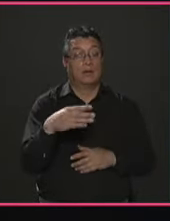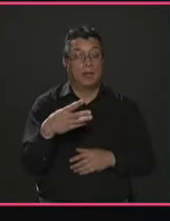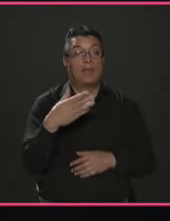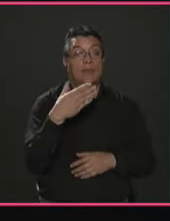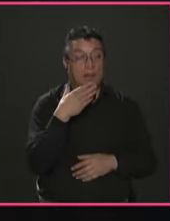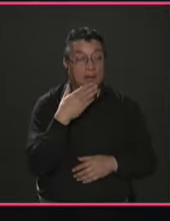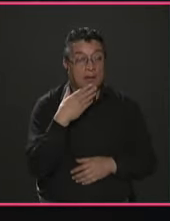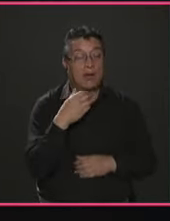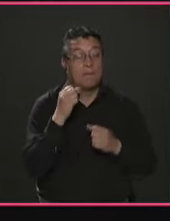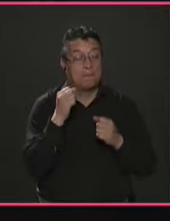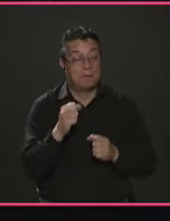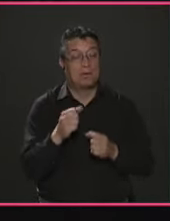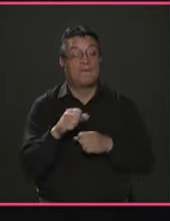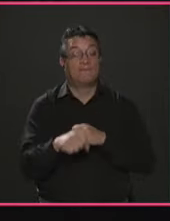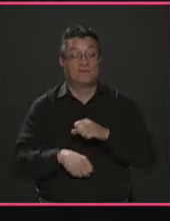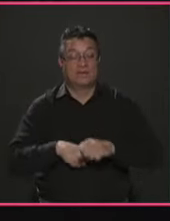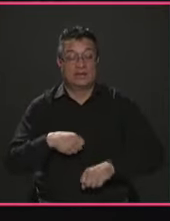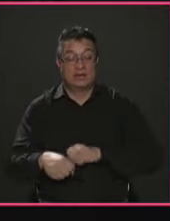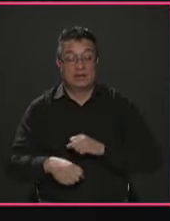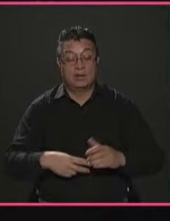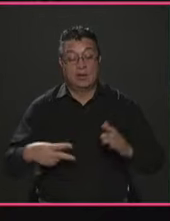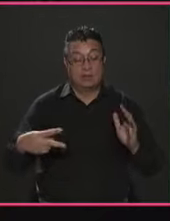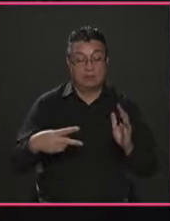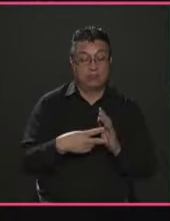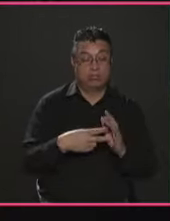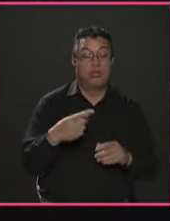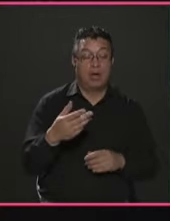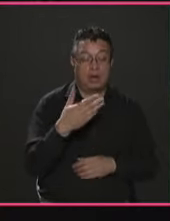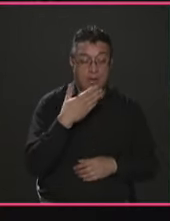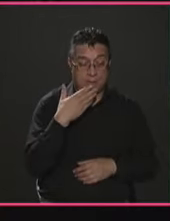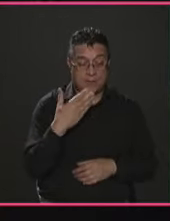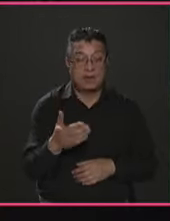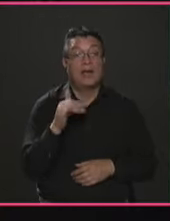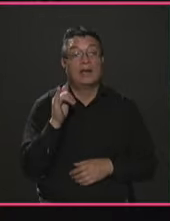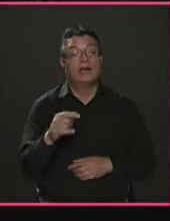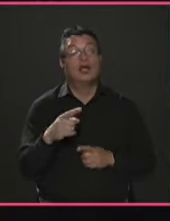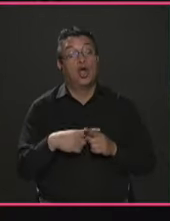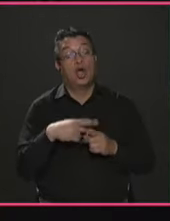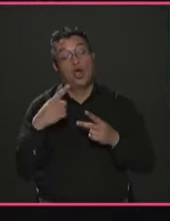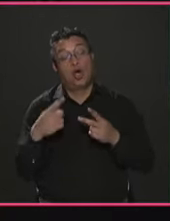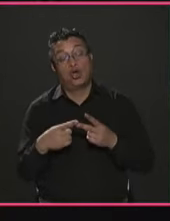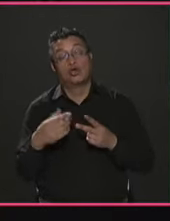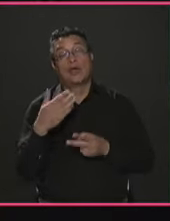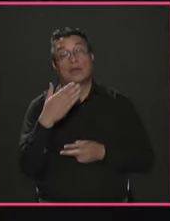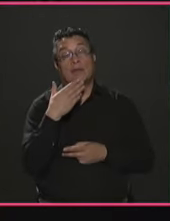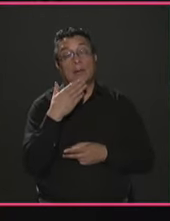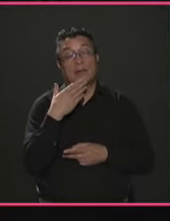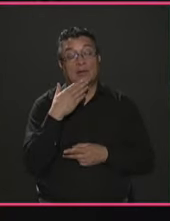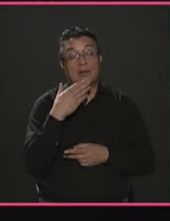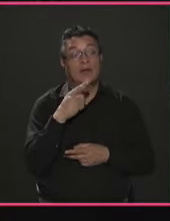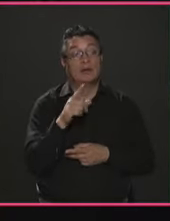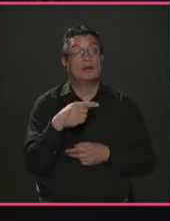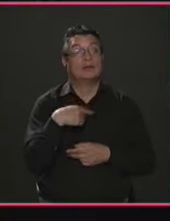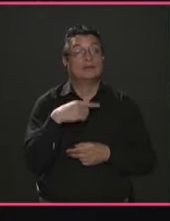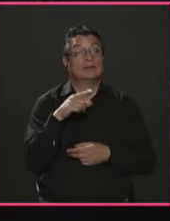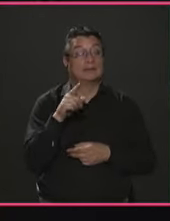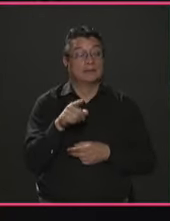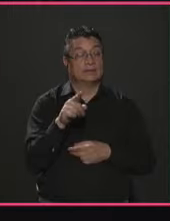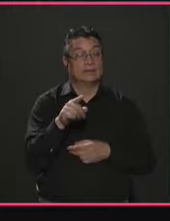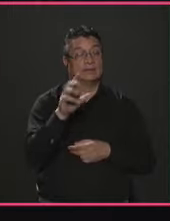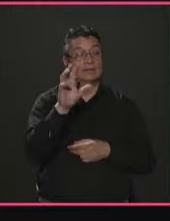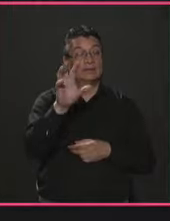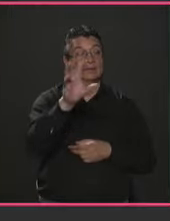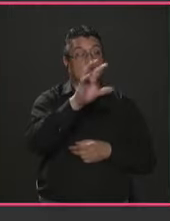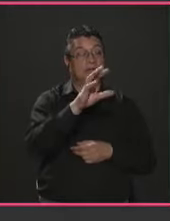también para para las bicicletas de cargo y hay Otro aspecto que quizás no está tan relacionado pero si ven aquí estas